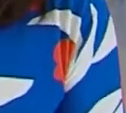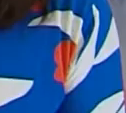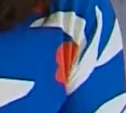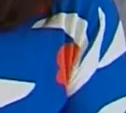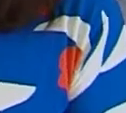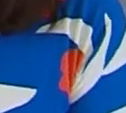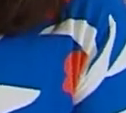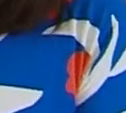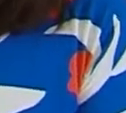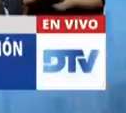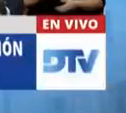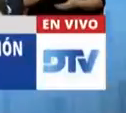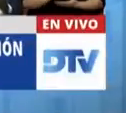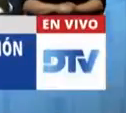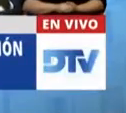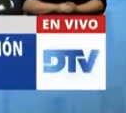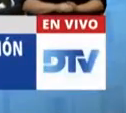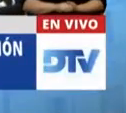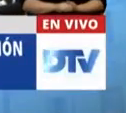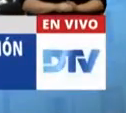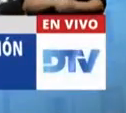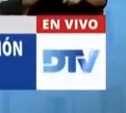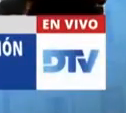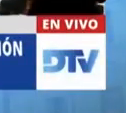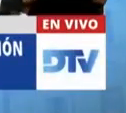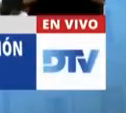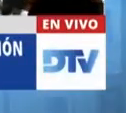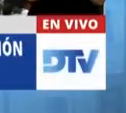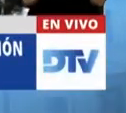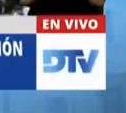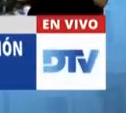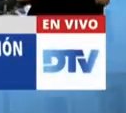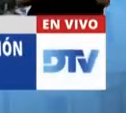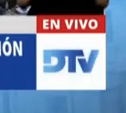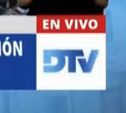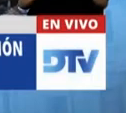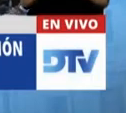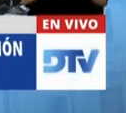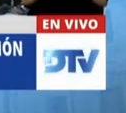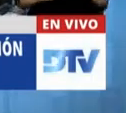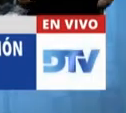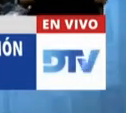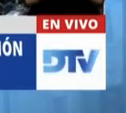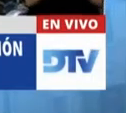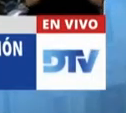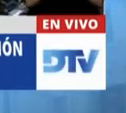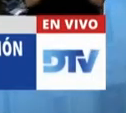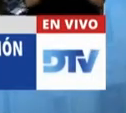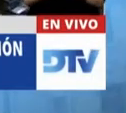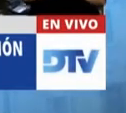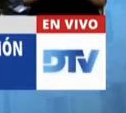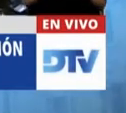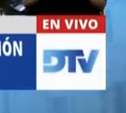una guía que había derogado la exgobernadora Vidal. Salud está trabajando muy decidido, esto es una política de hace 100